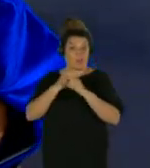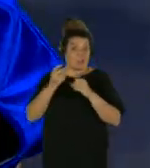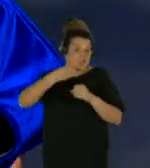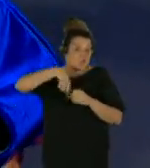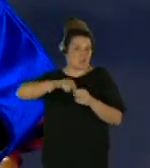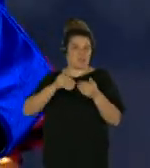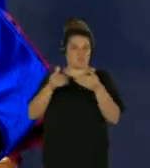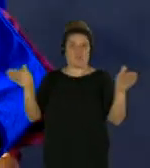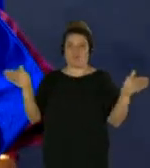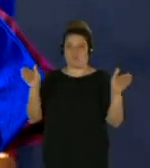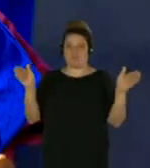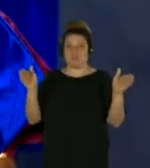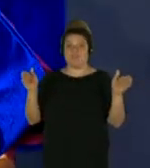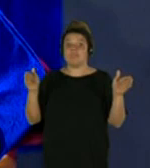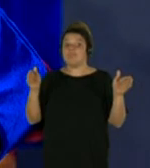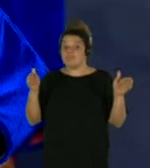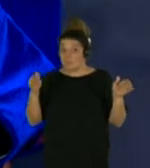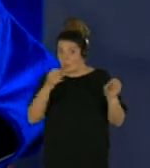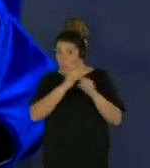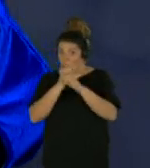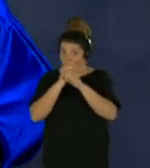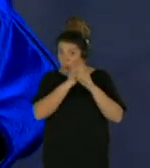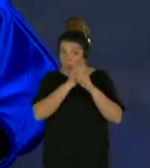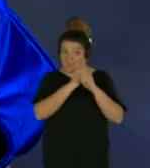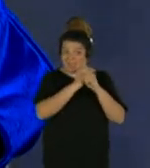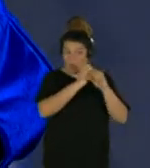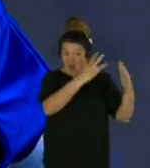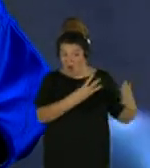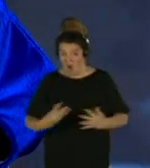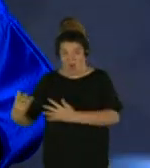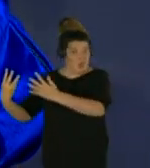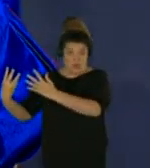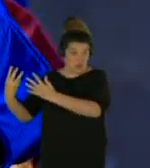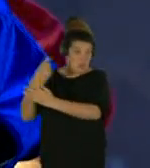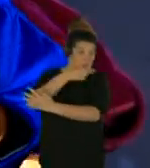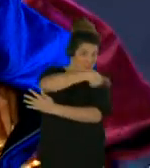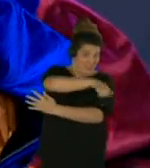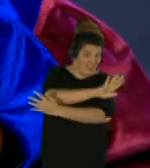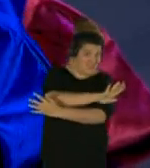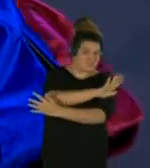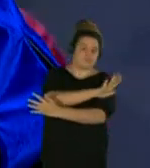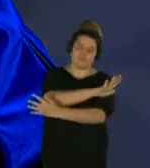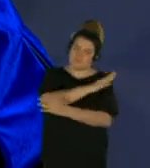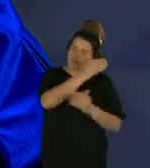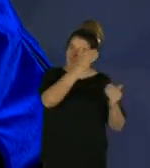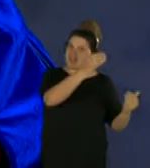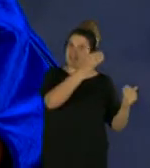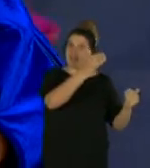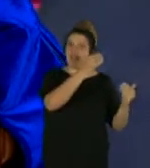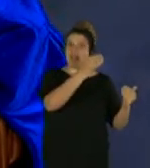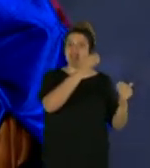Felicidades a todas las murgas esas que no han pasado, pero que están ahí. Yo las recuerdo con